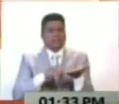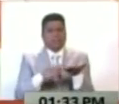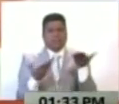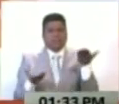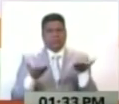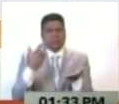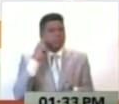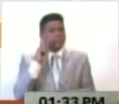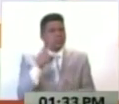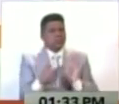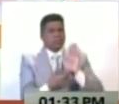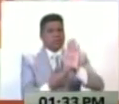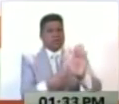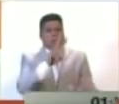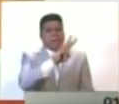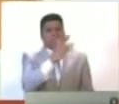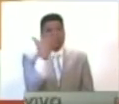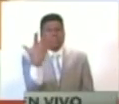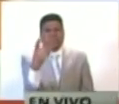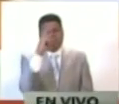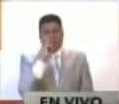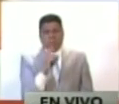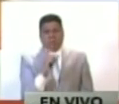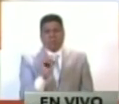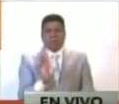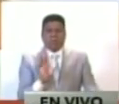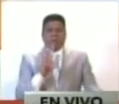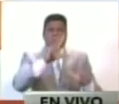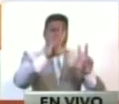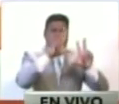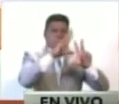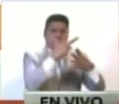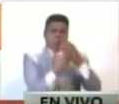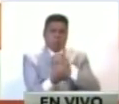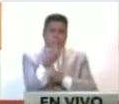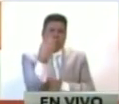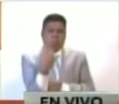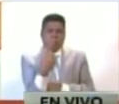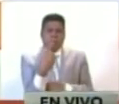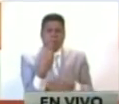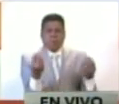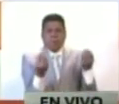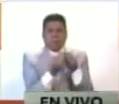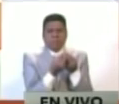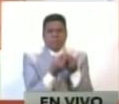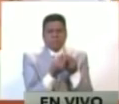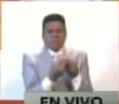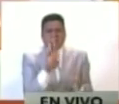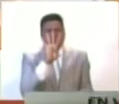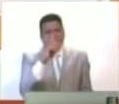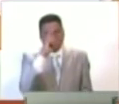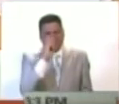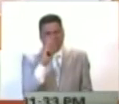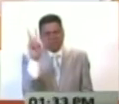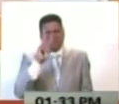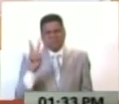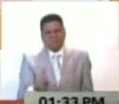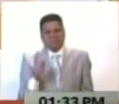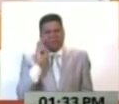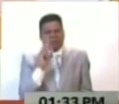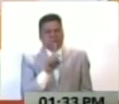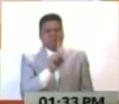que llamamos los 25 años de la Triple Alianza versus los 4 años de Venezuela. En